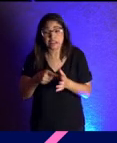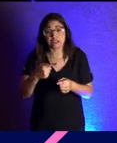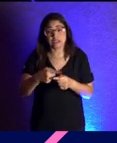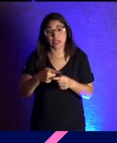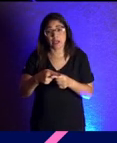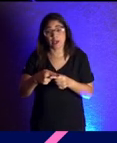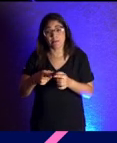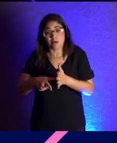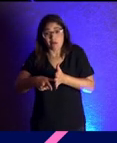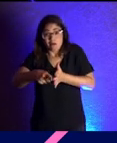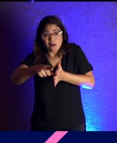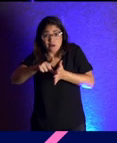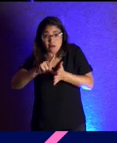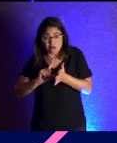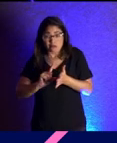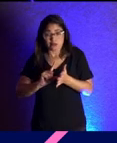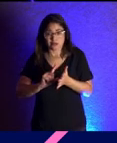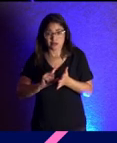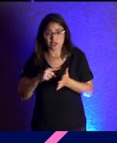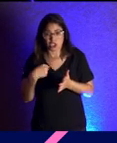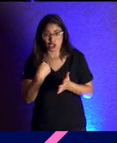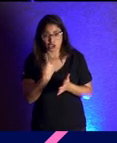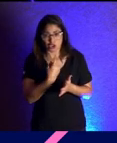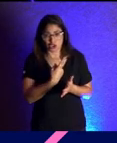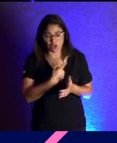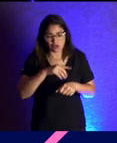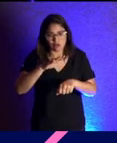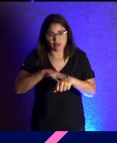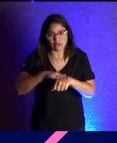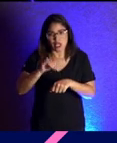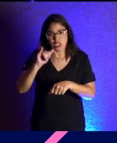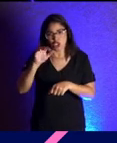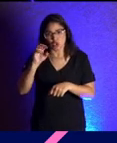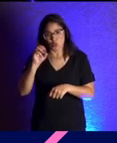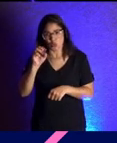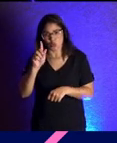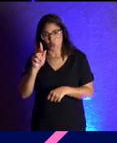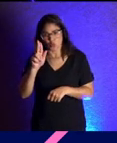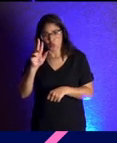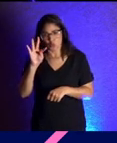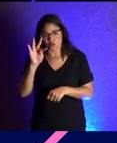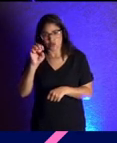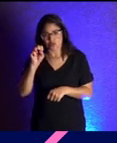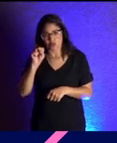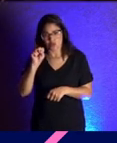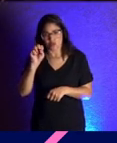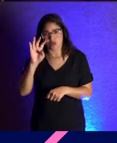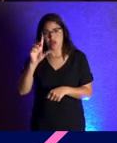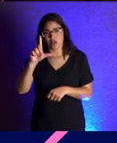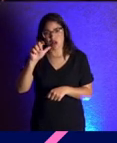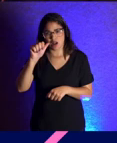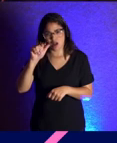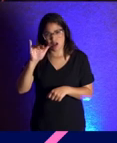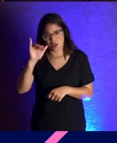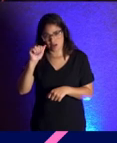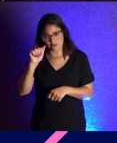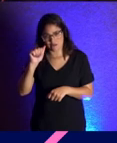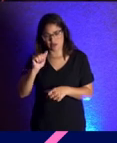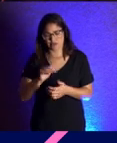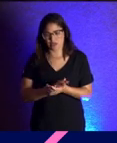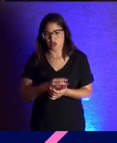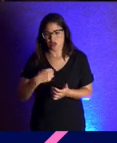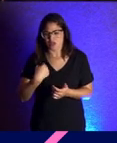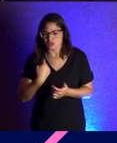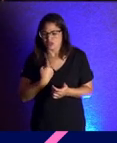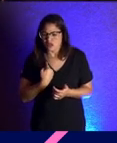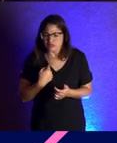labios, ¿no? Entonces, pues, conocimos esta metodología y sabemos que podemos hacerla nada más mostrando la calidad de los datos